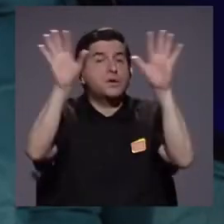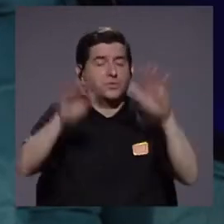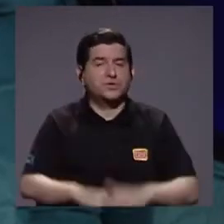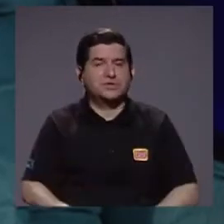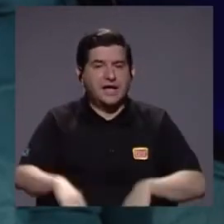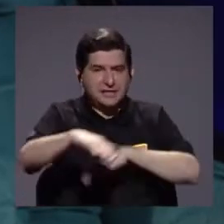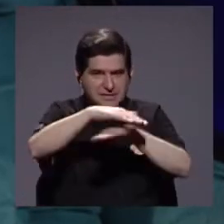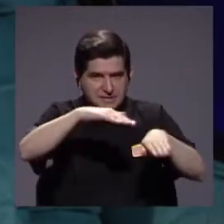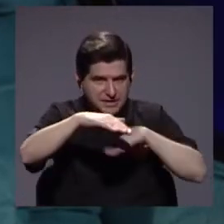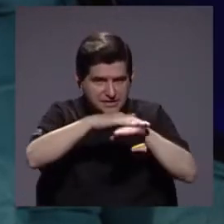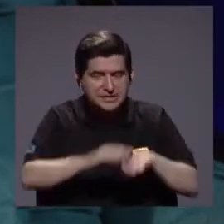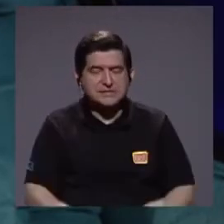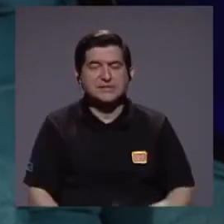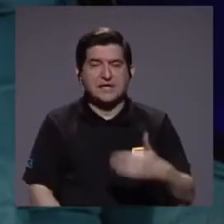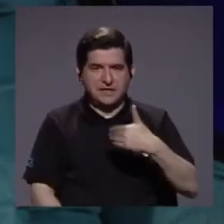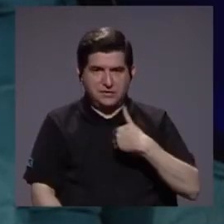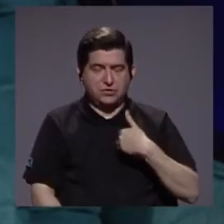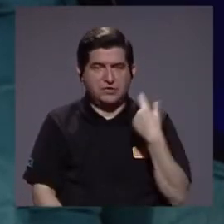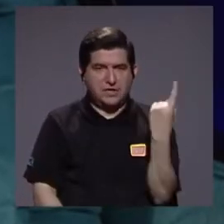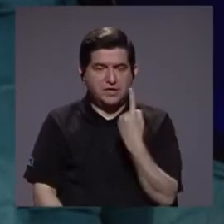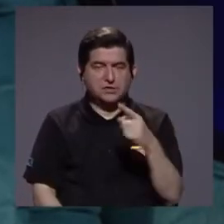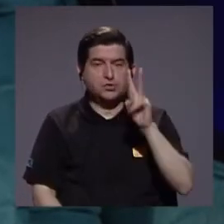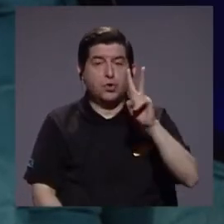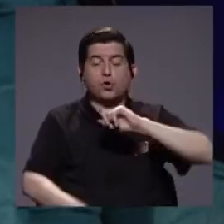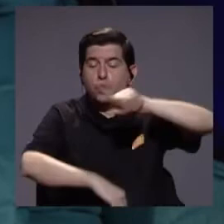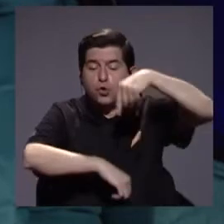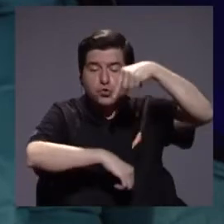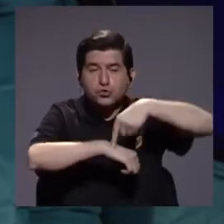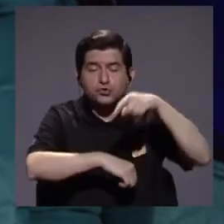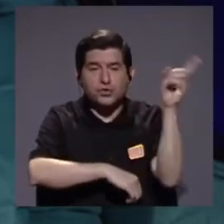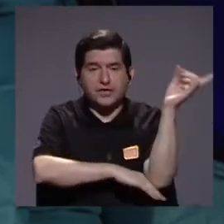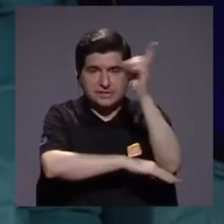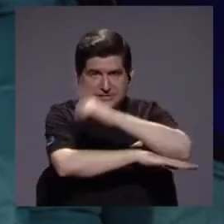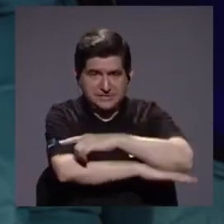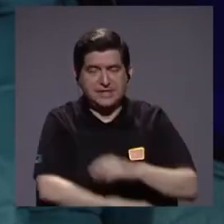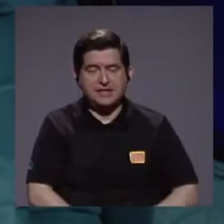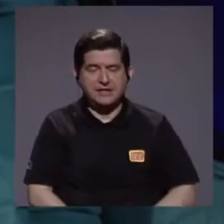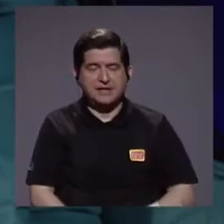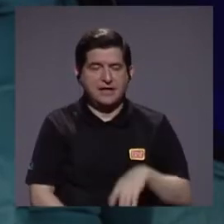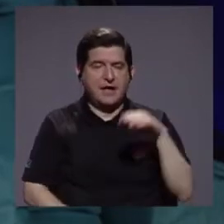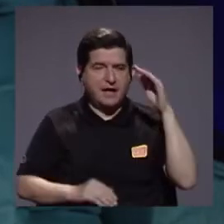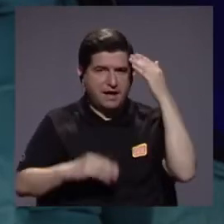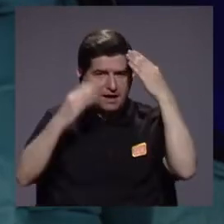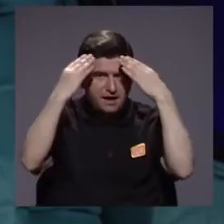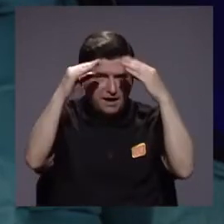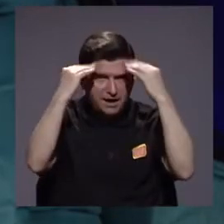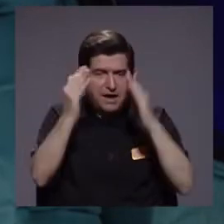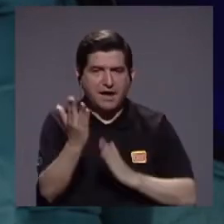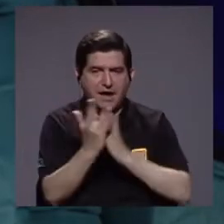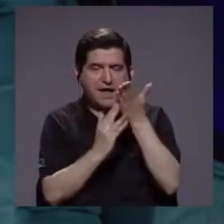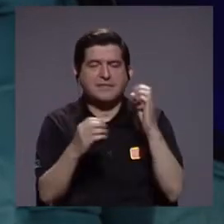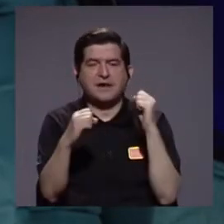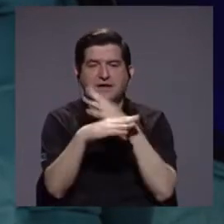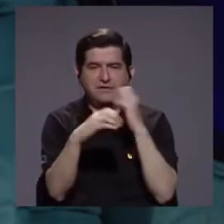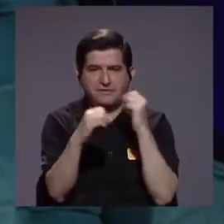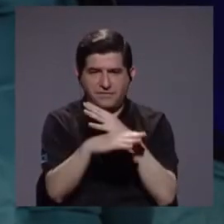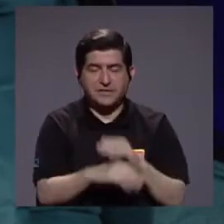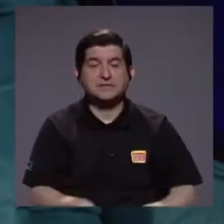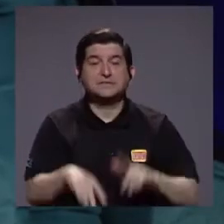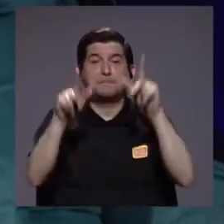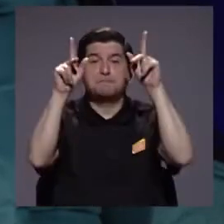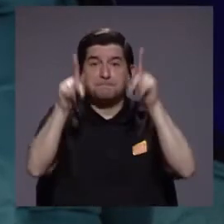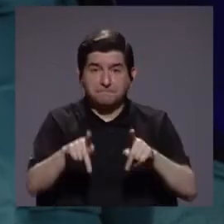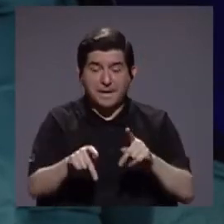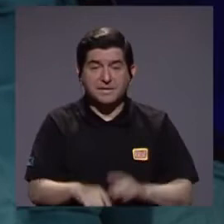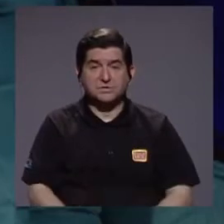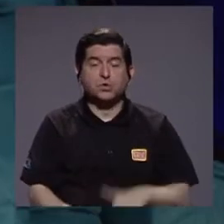sedes y recintos dispondrán solo de 2 horas ese día, las cuales se les informarán por medio de su correo electrónico. Las personas